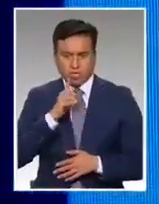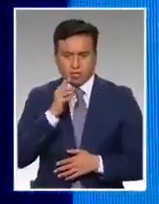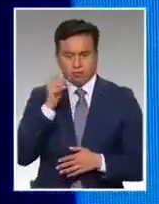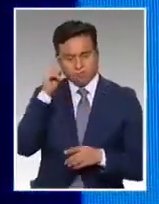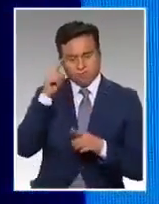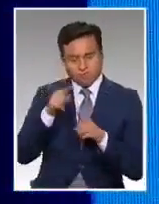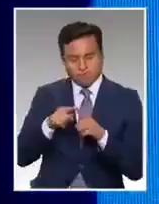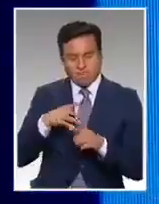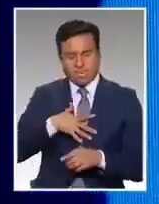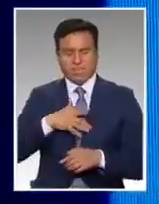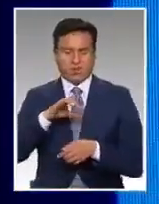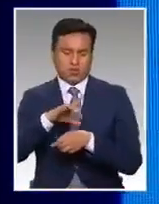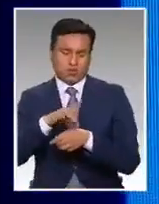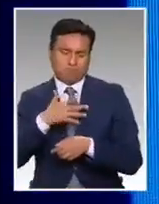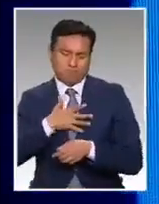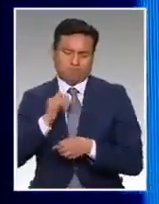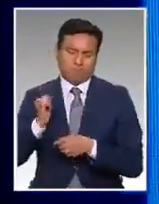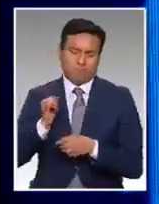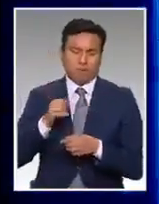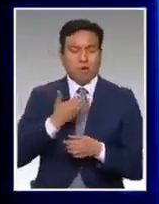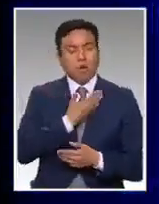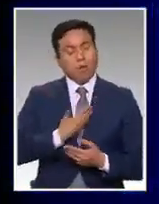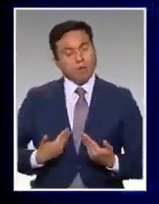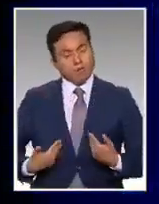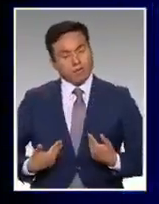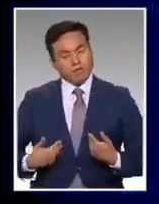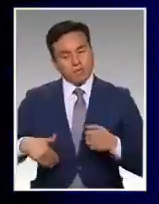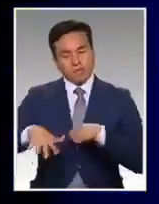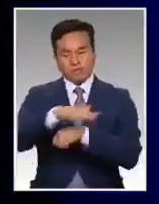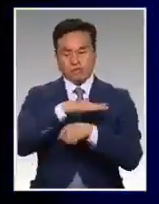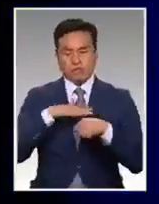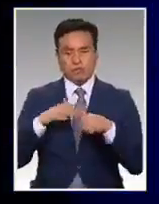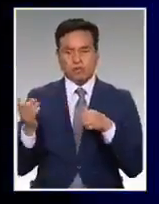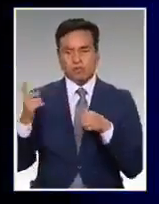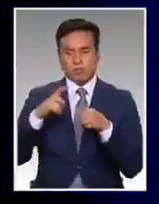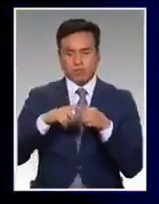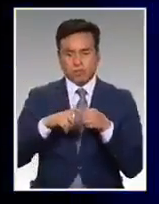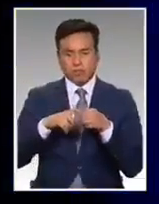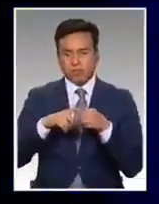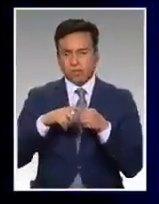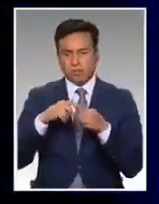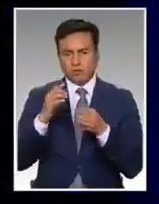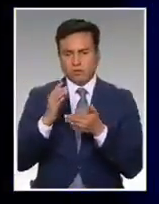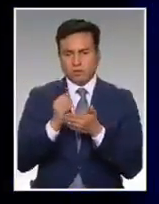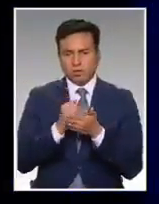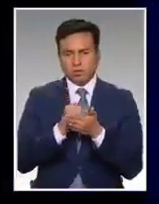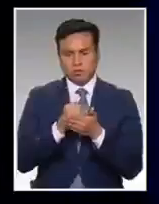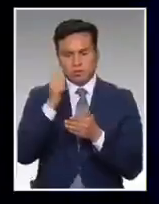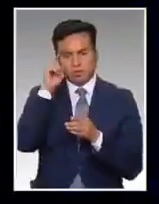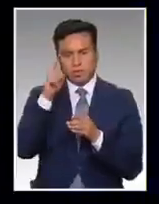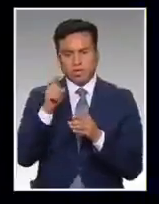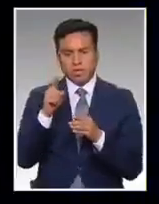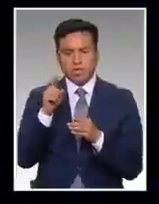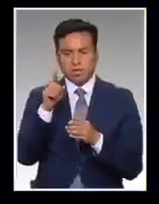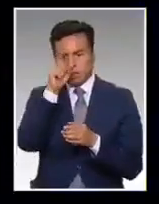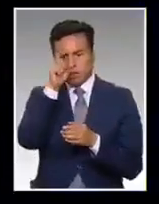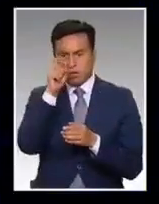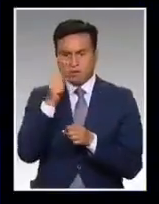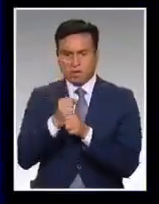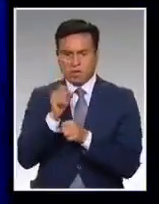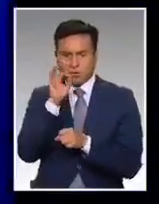de médico yo pido que la ejerce como presidente crearía las condiciones para y se incorporen si no lo logro y prefiere seguir en la clínica las condes